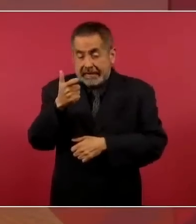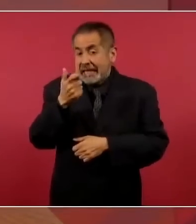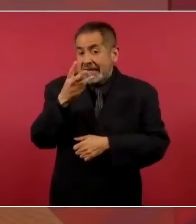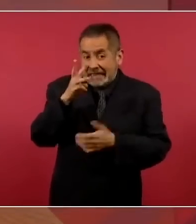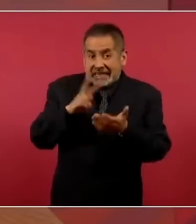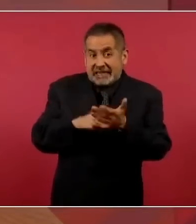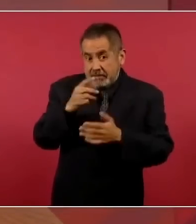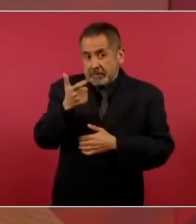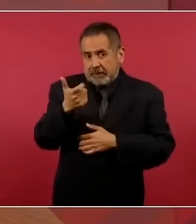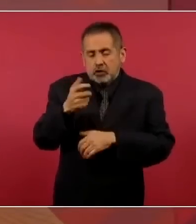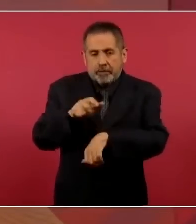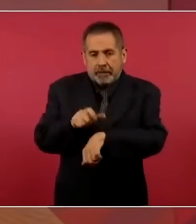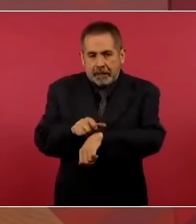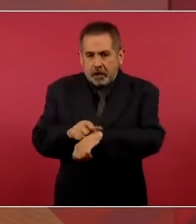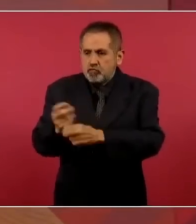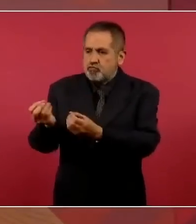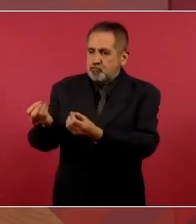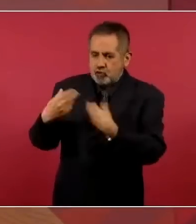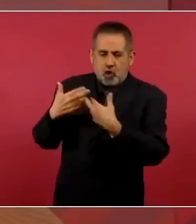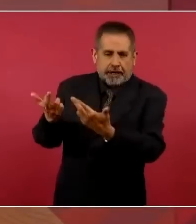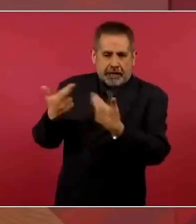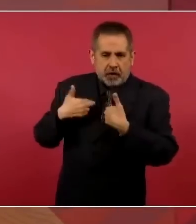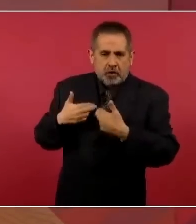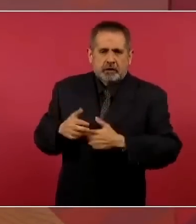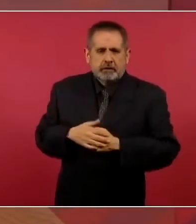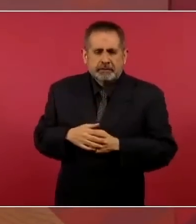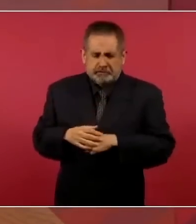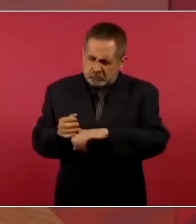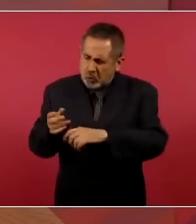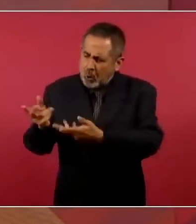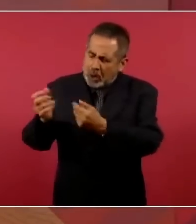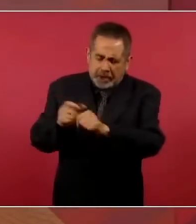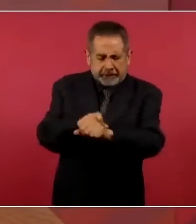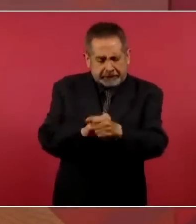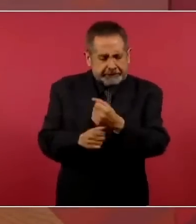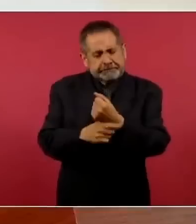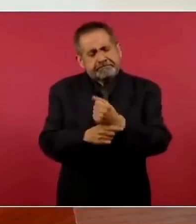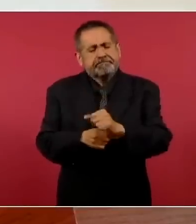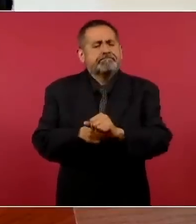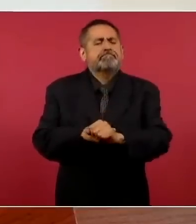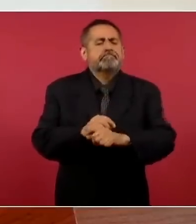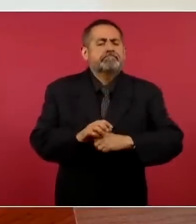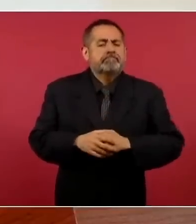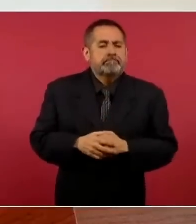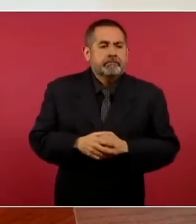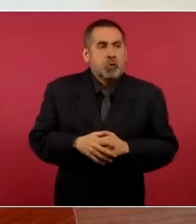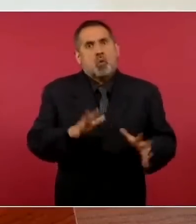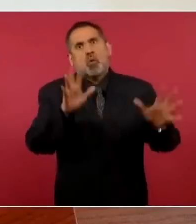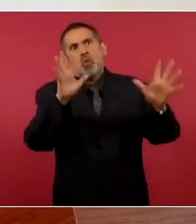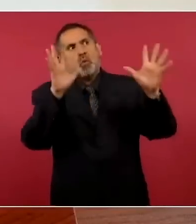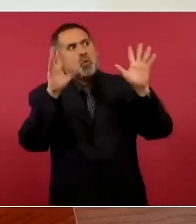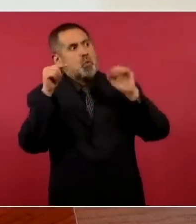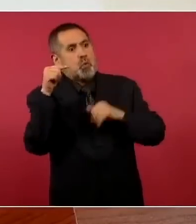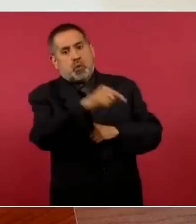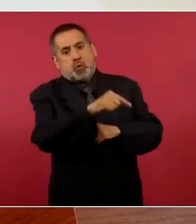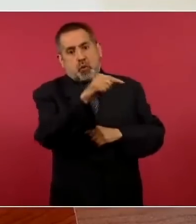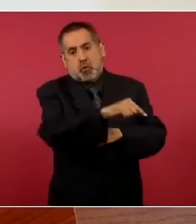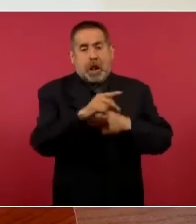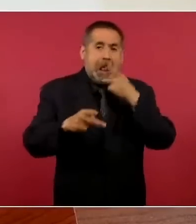tres mil pesos valía, me lo regalaron, me lo pongo. No el escándalo del reloj.